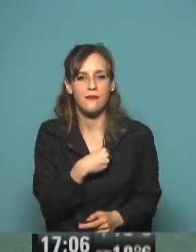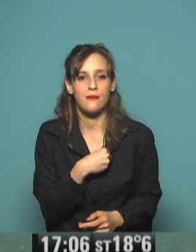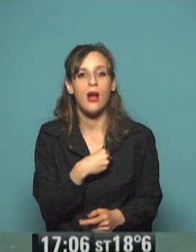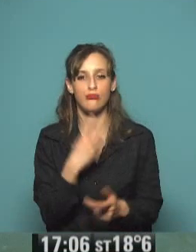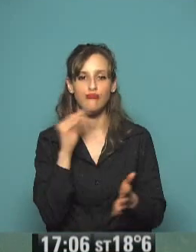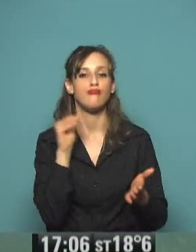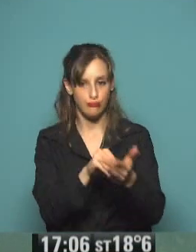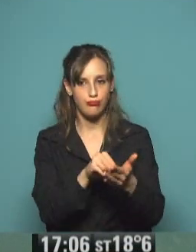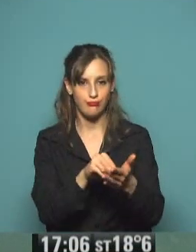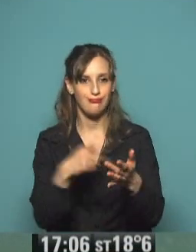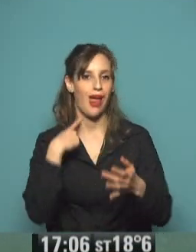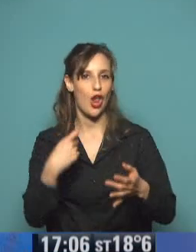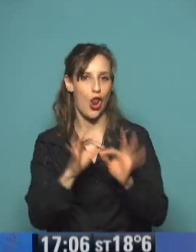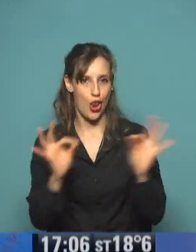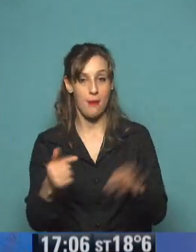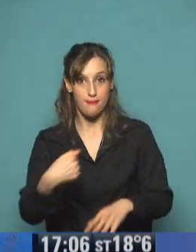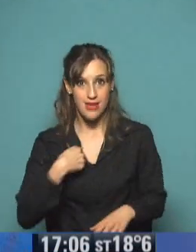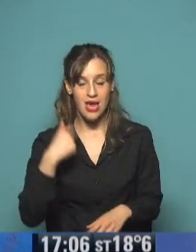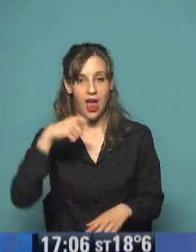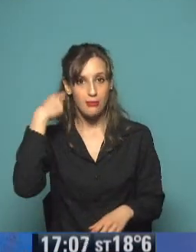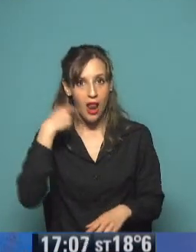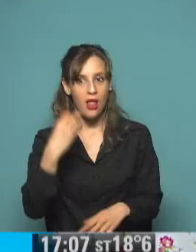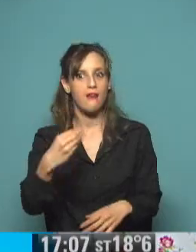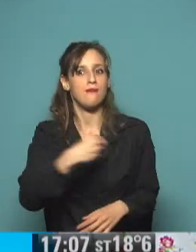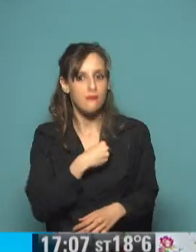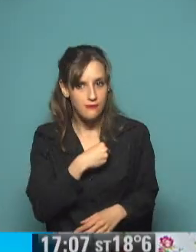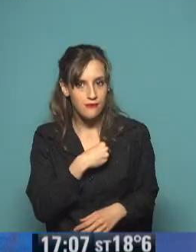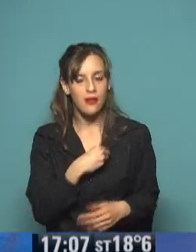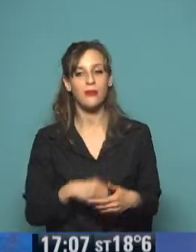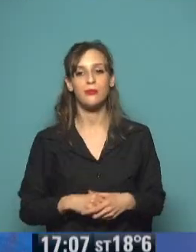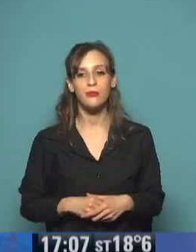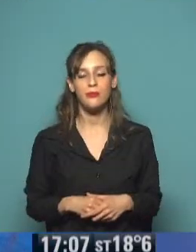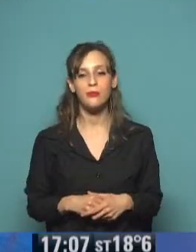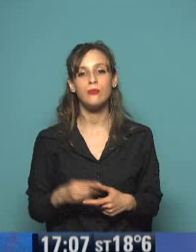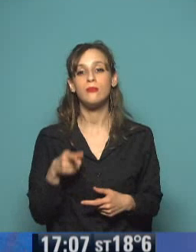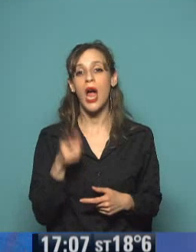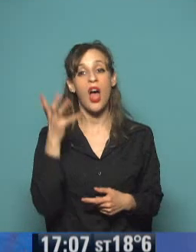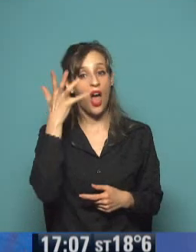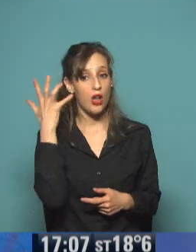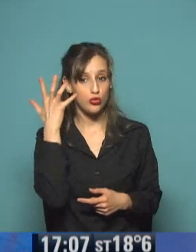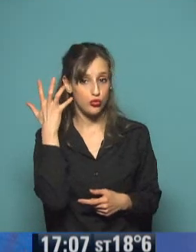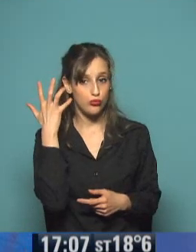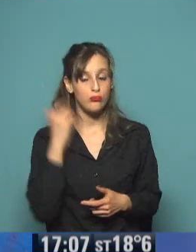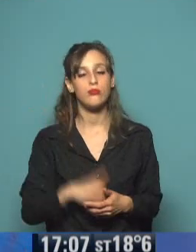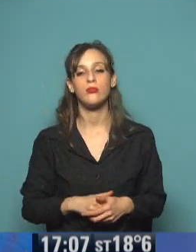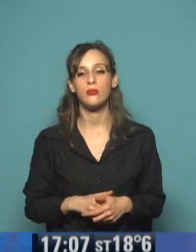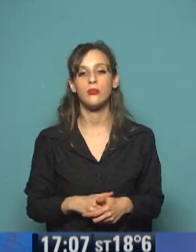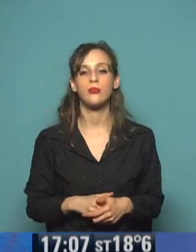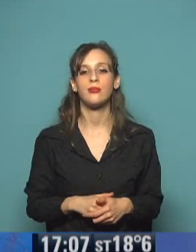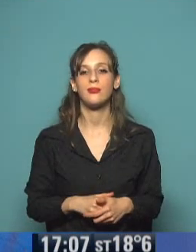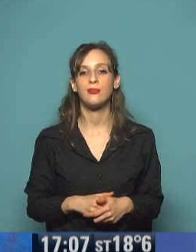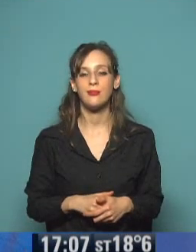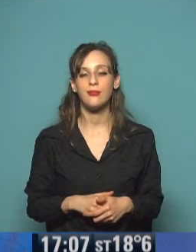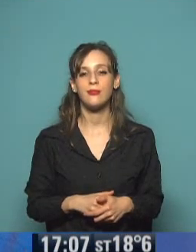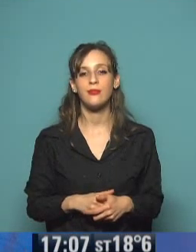Sí, mi animal. Mi animal favorito. Es un gato, porque es un gato. Es un gato.